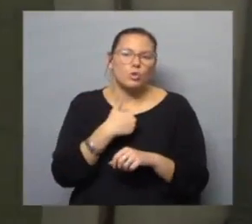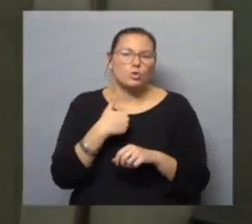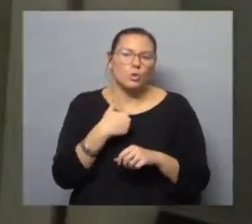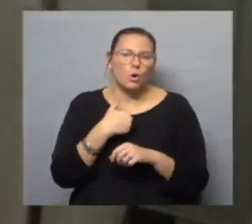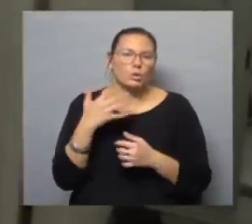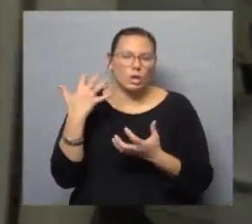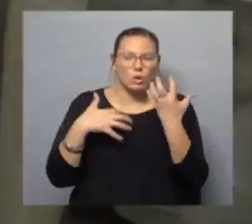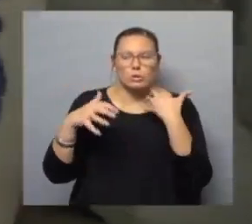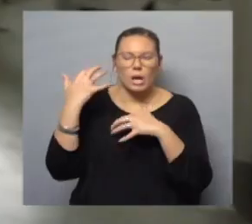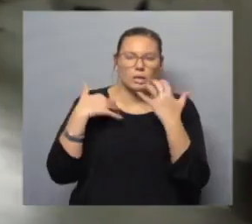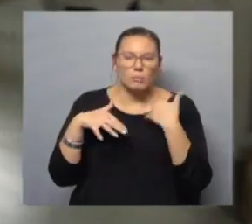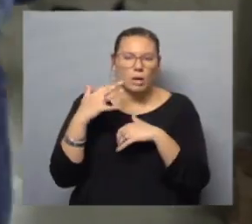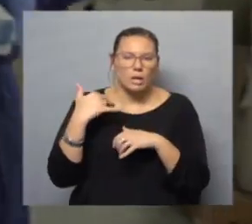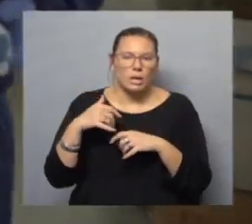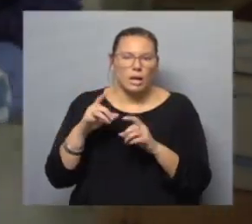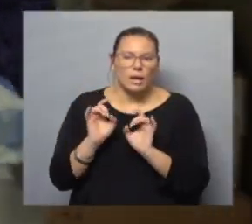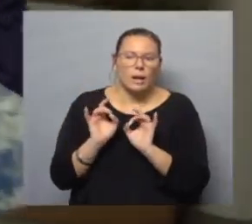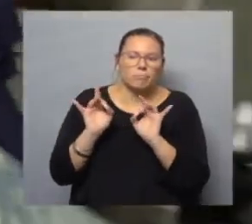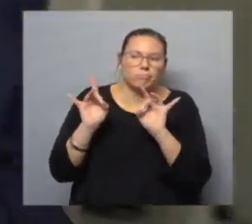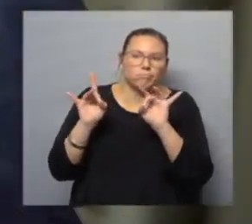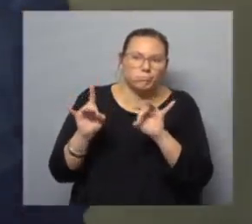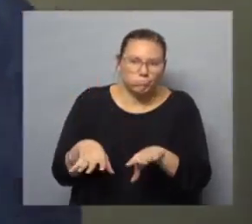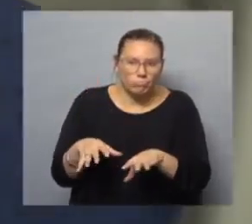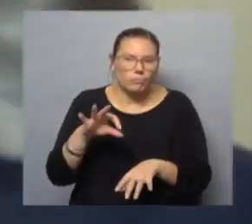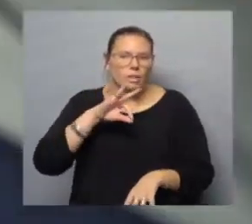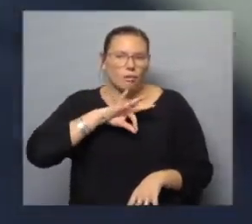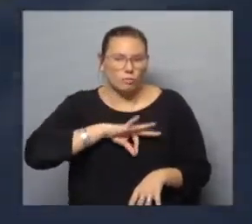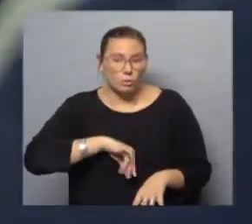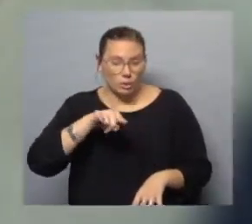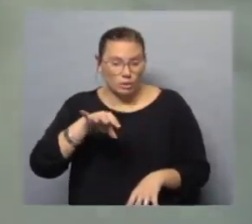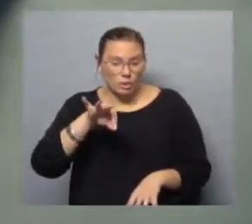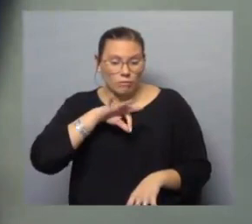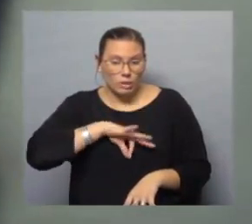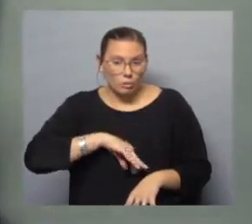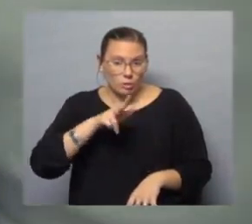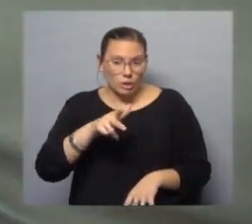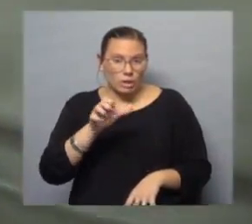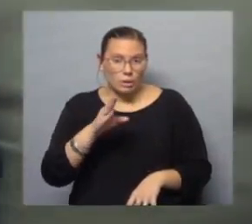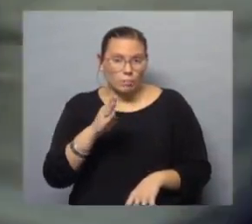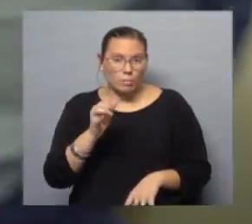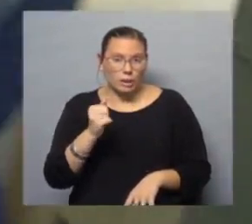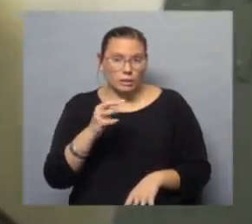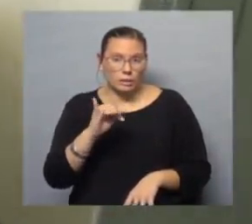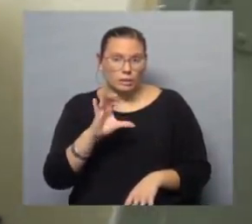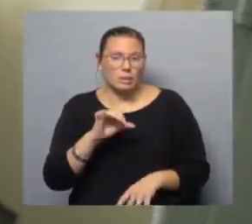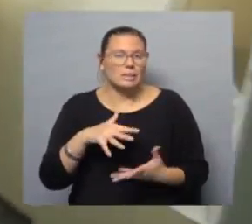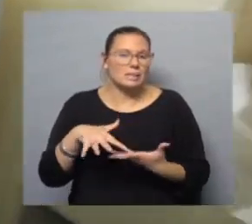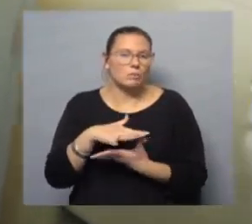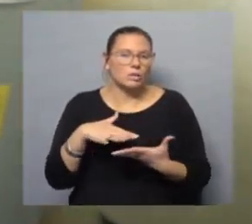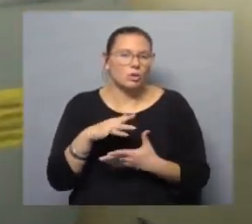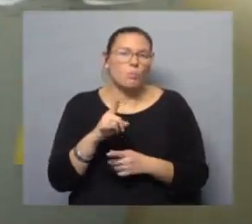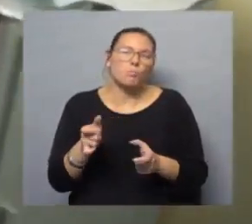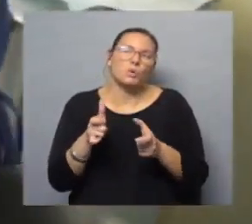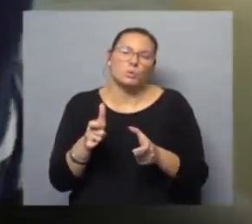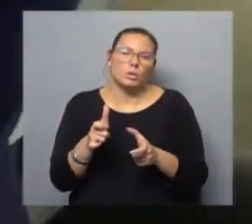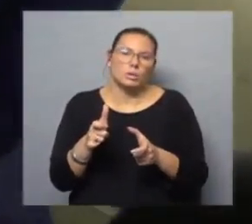fauna silvestre en la transmisión del virus. Y este virus de la hepatitis E, si bien a nivel clínico no tiene un impacto, por